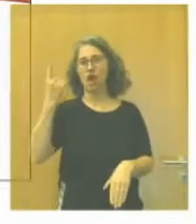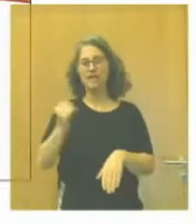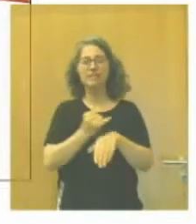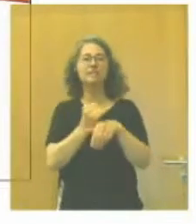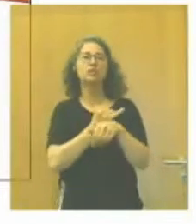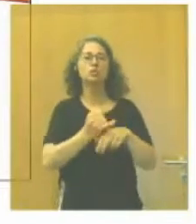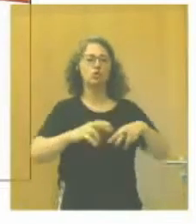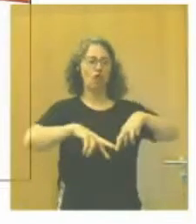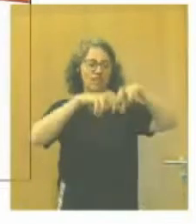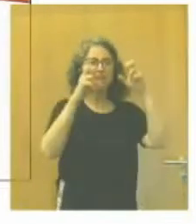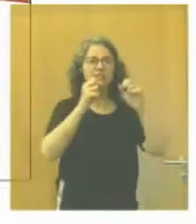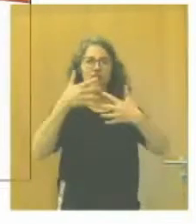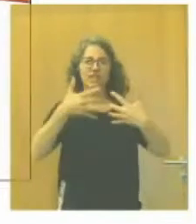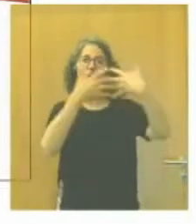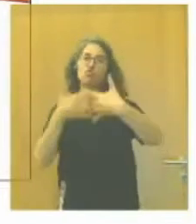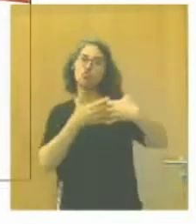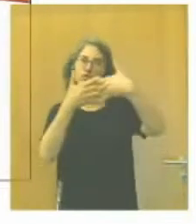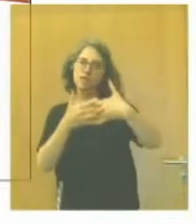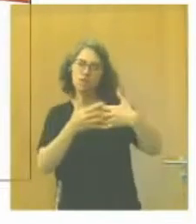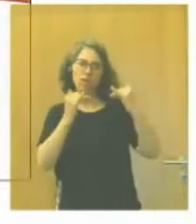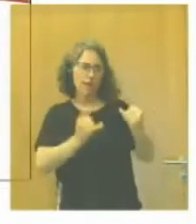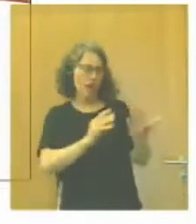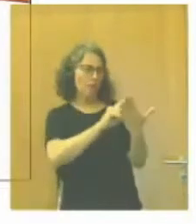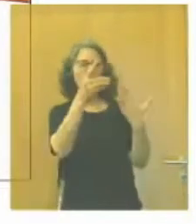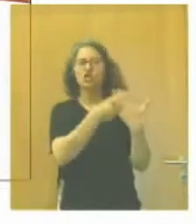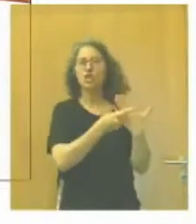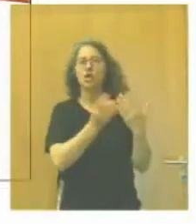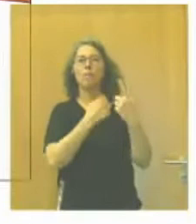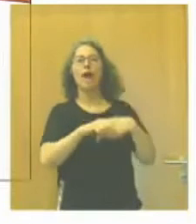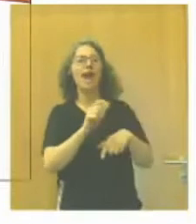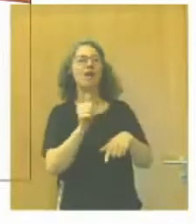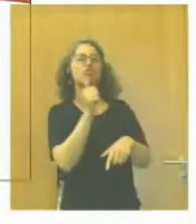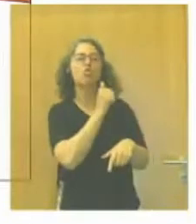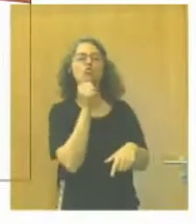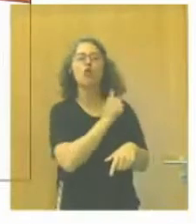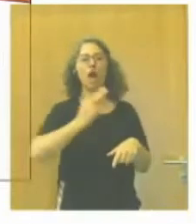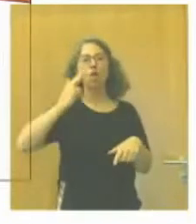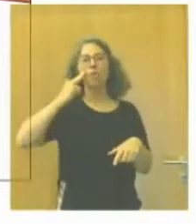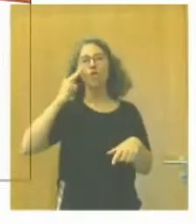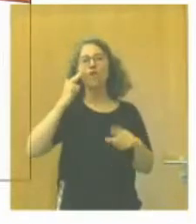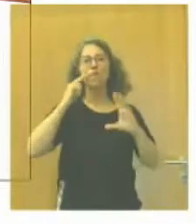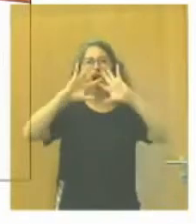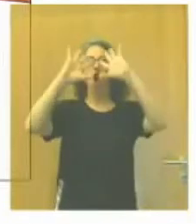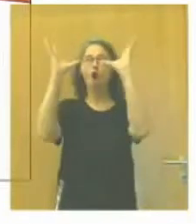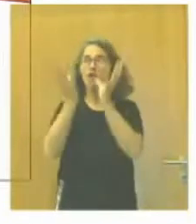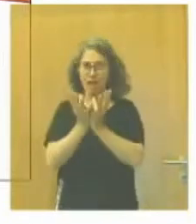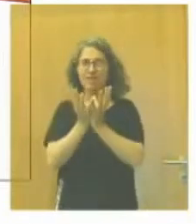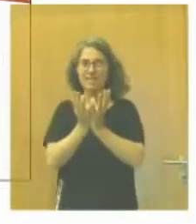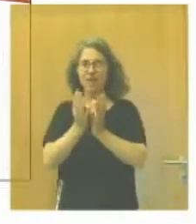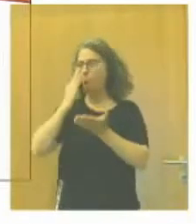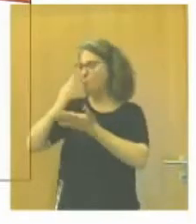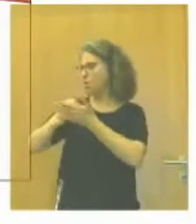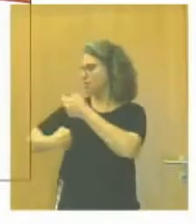Instituto de Investigación de Estados Unidos que desarrolla proyectos para la resolución de problemáticas globales. En los